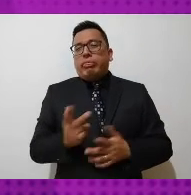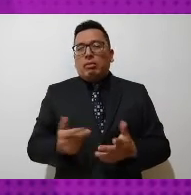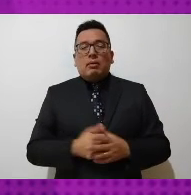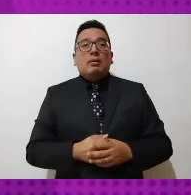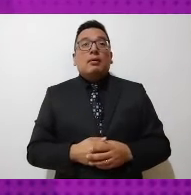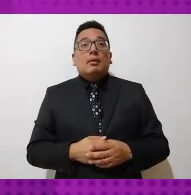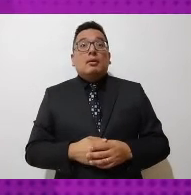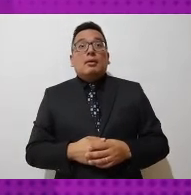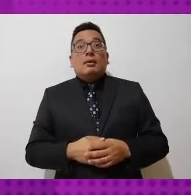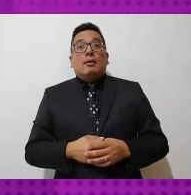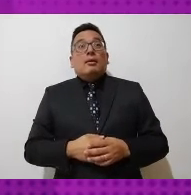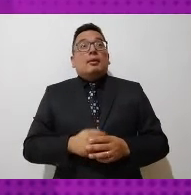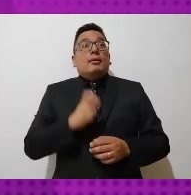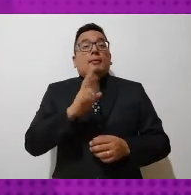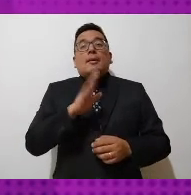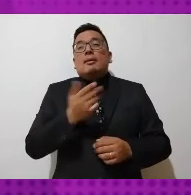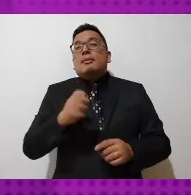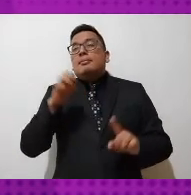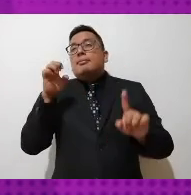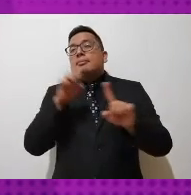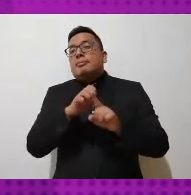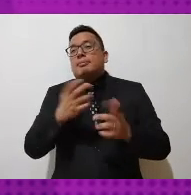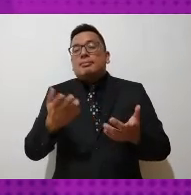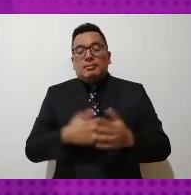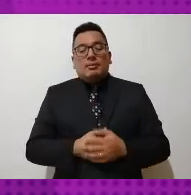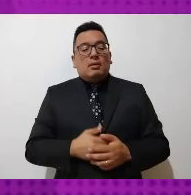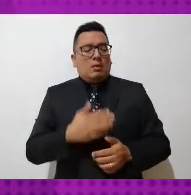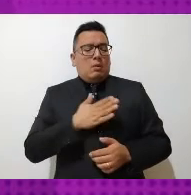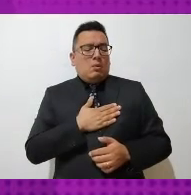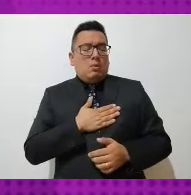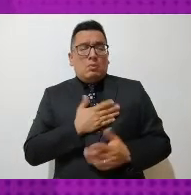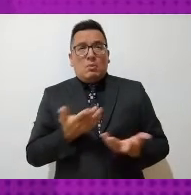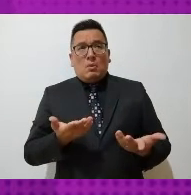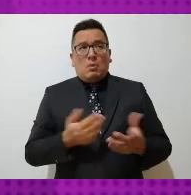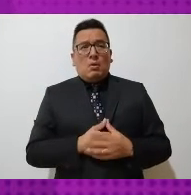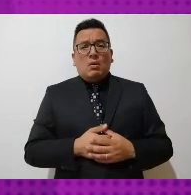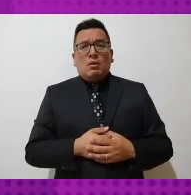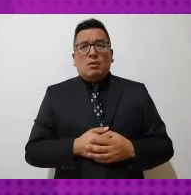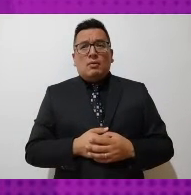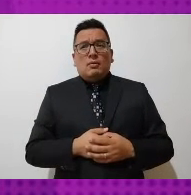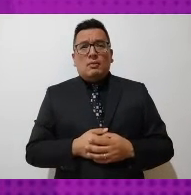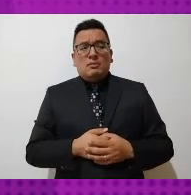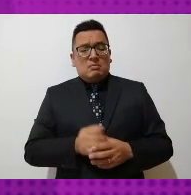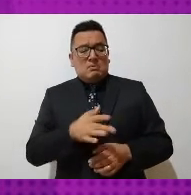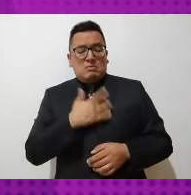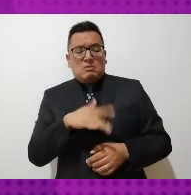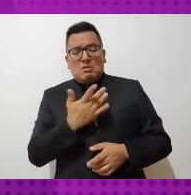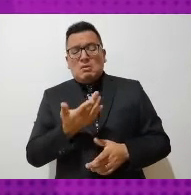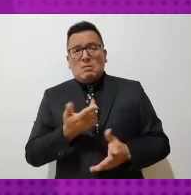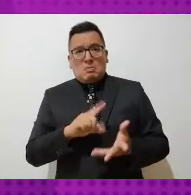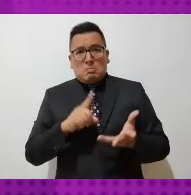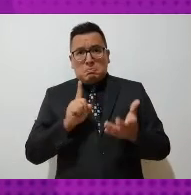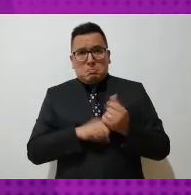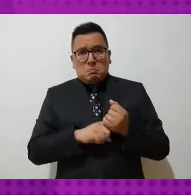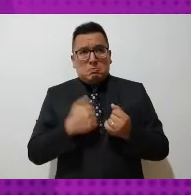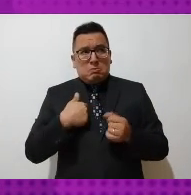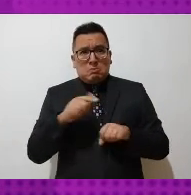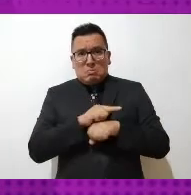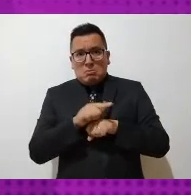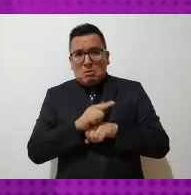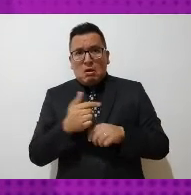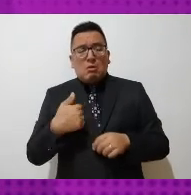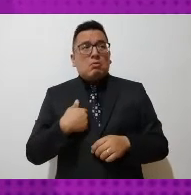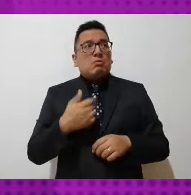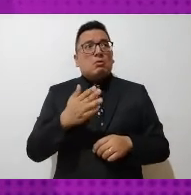institución, han mentido a las instituciones diciendo, bueno, yo me asumo parte de me asumo gay, me